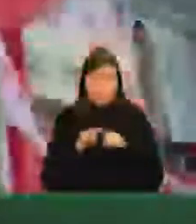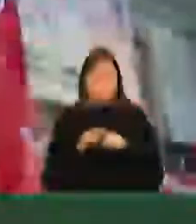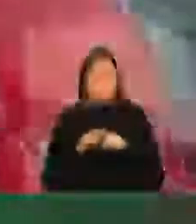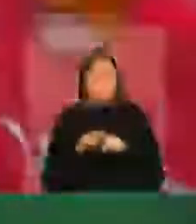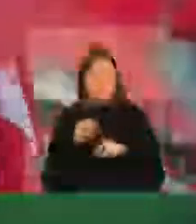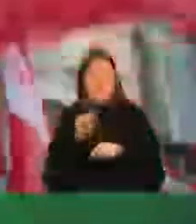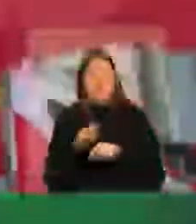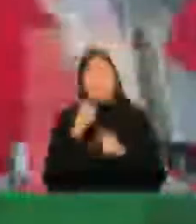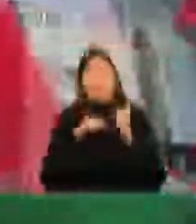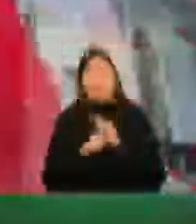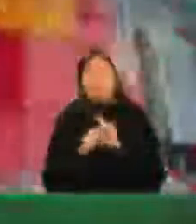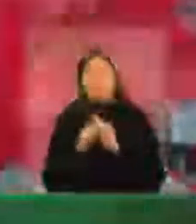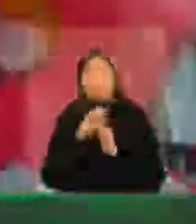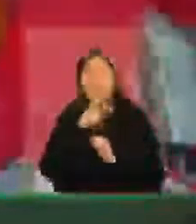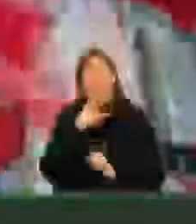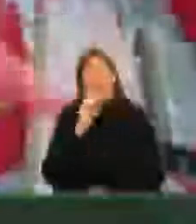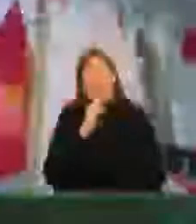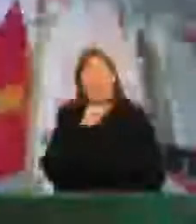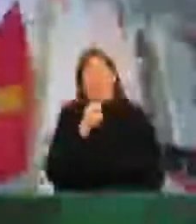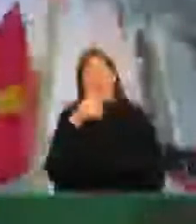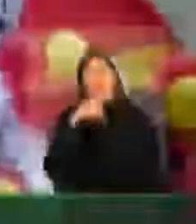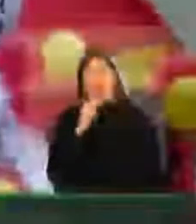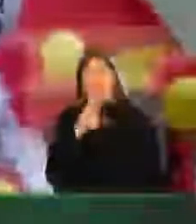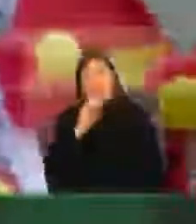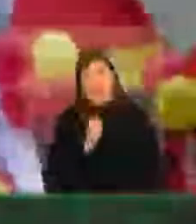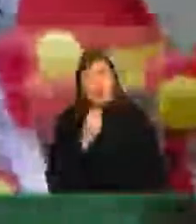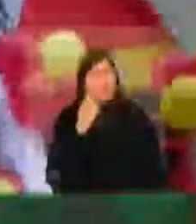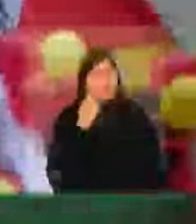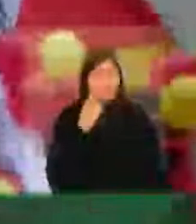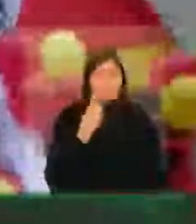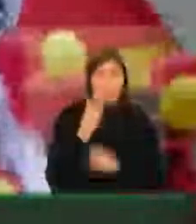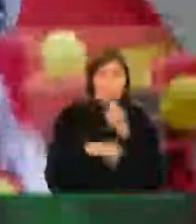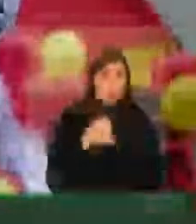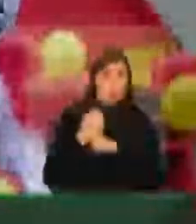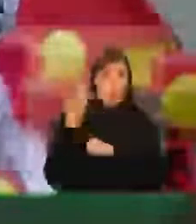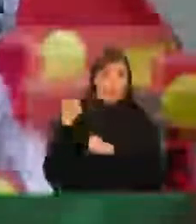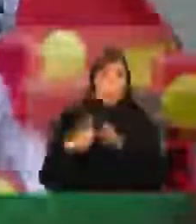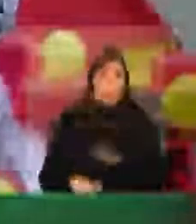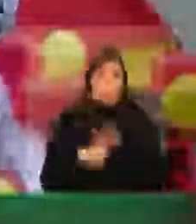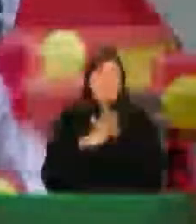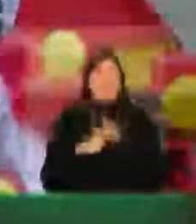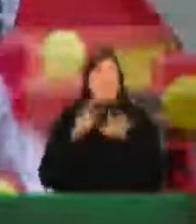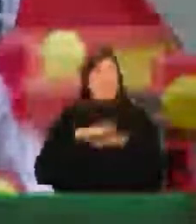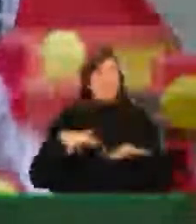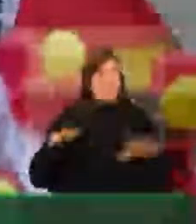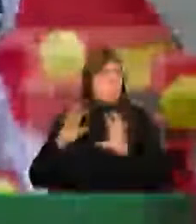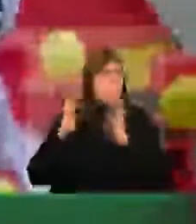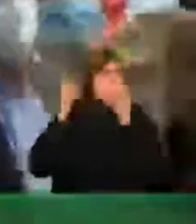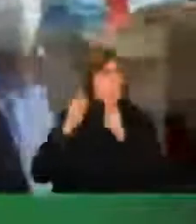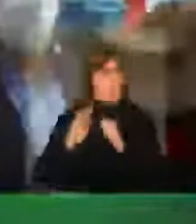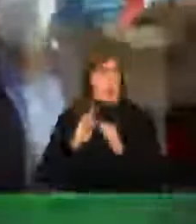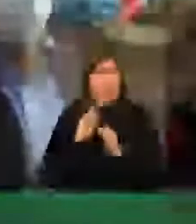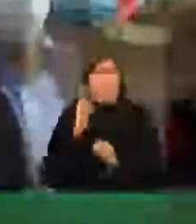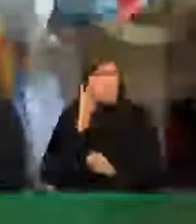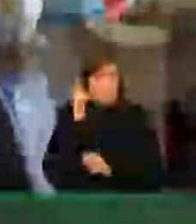Nacido en Puña, en la región norteña de Cajamarca, Castillo cobró notoriedad hace 4 años como líder de una huelga nacional de magisterio. Su propuesta electoral se